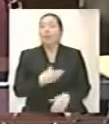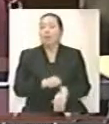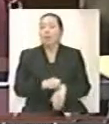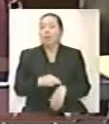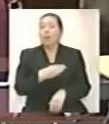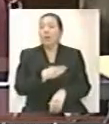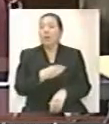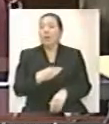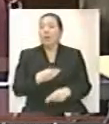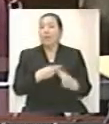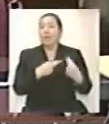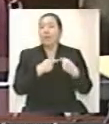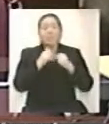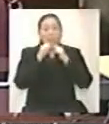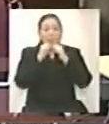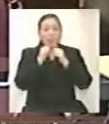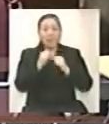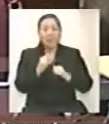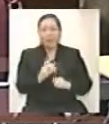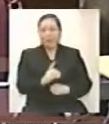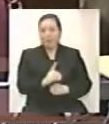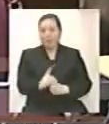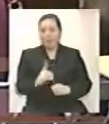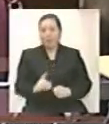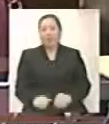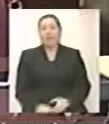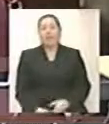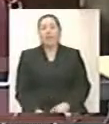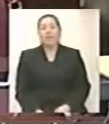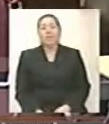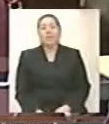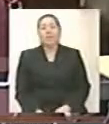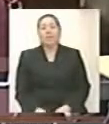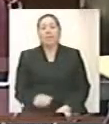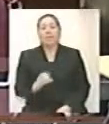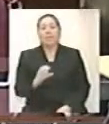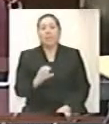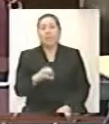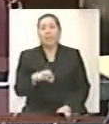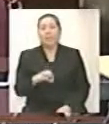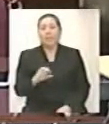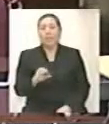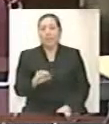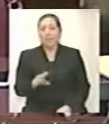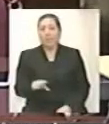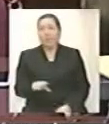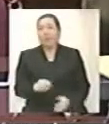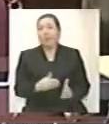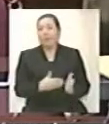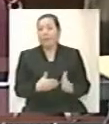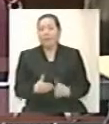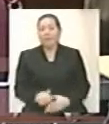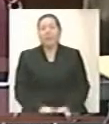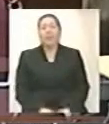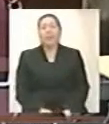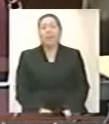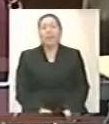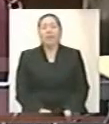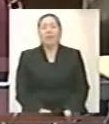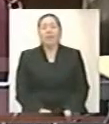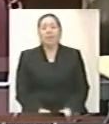Consejo de Ministros, asume la Secretaría de Descentralización de la PCM, renunciando al ser reemplazado del gabinete